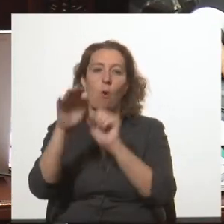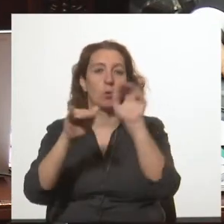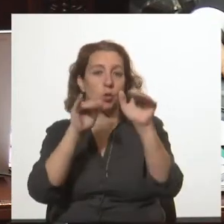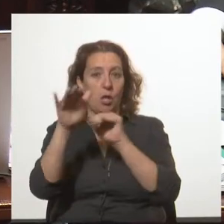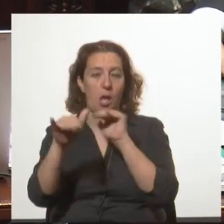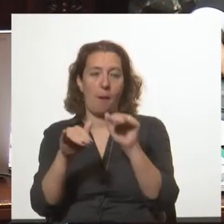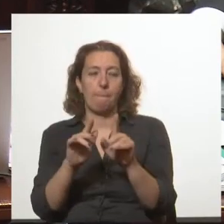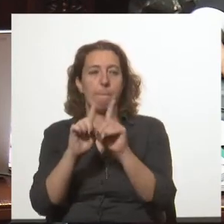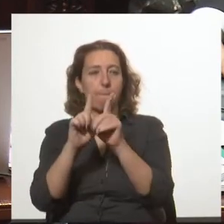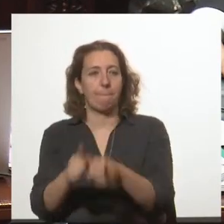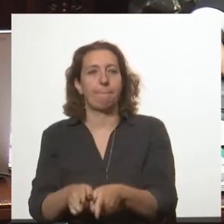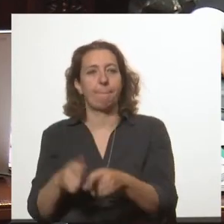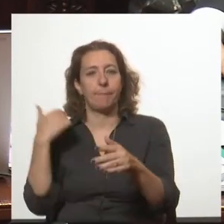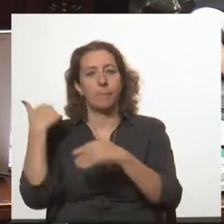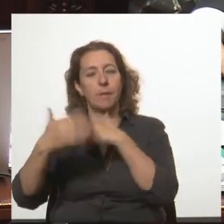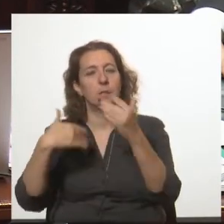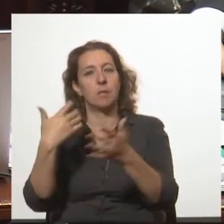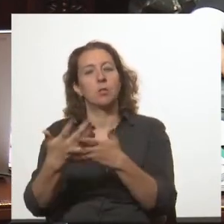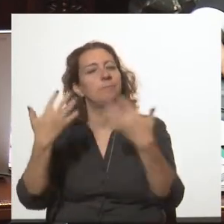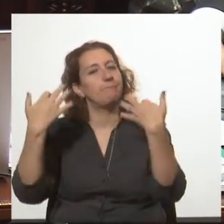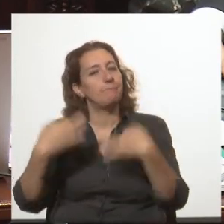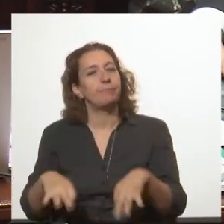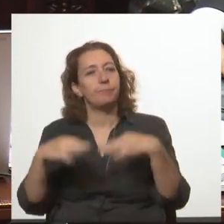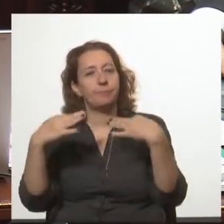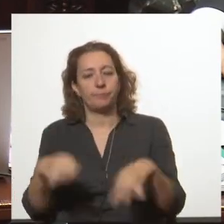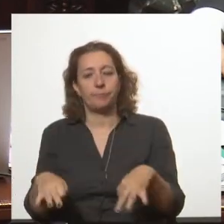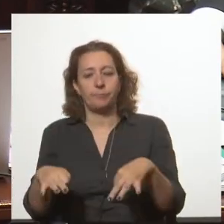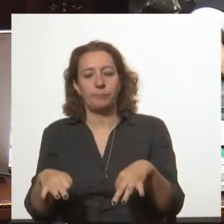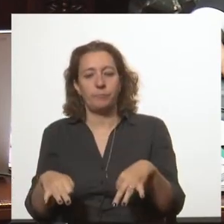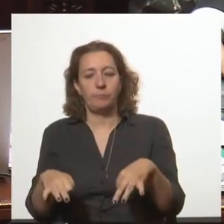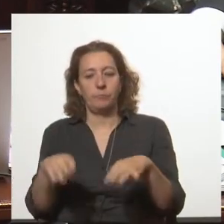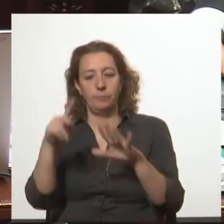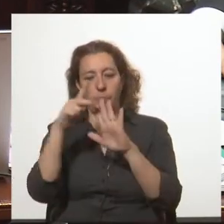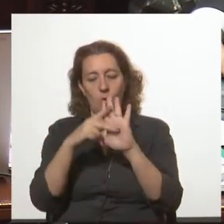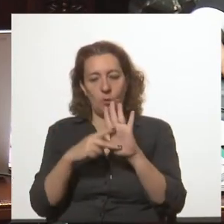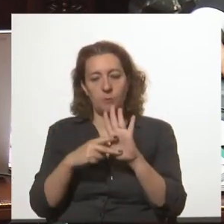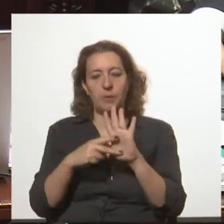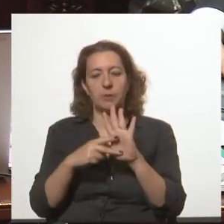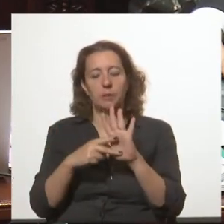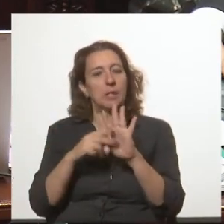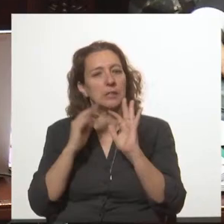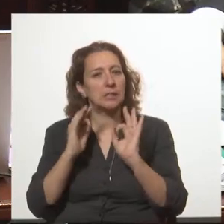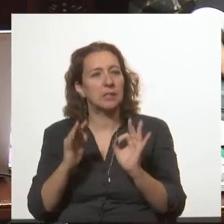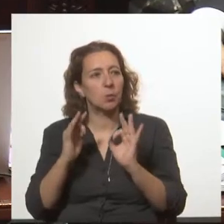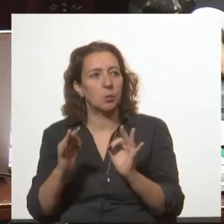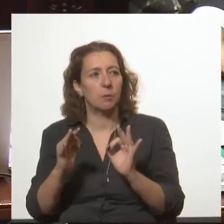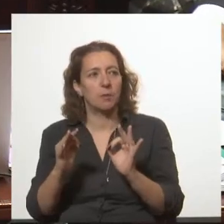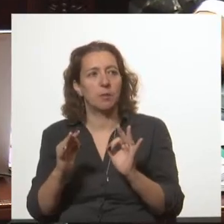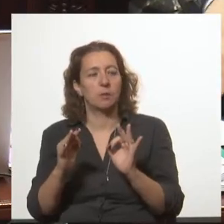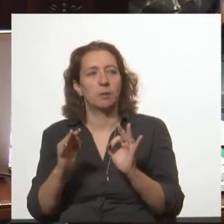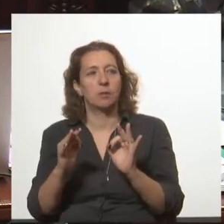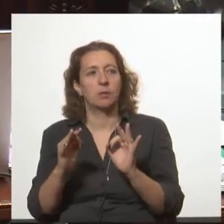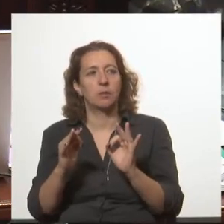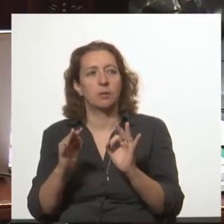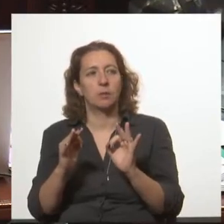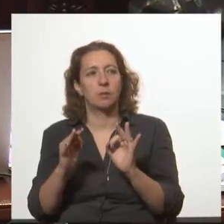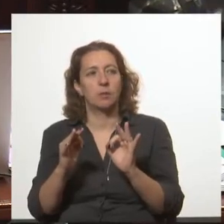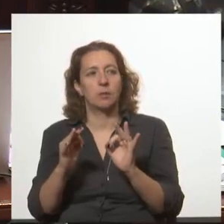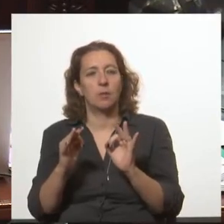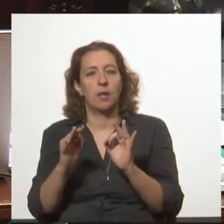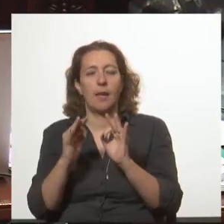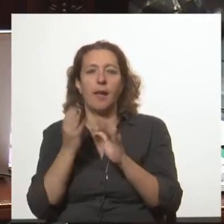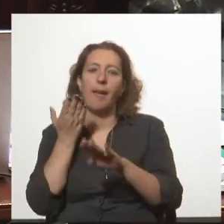se desarrolló dando cumplimiento a las normas de aseguramiento y en